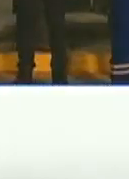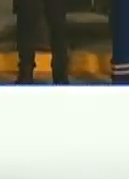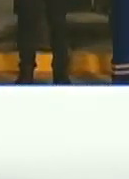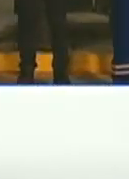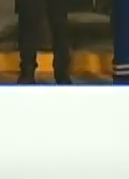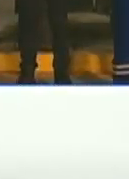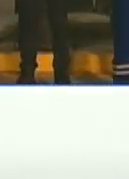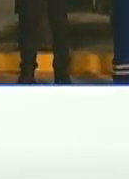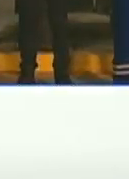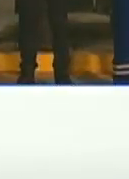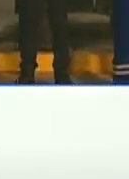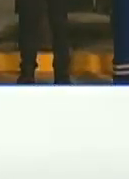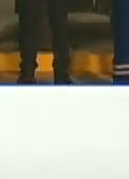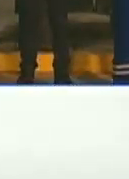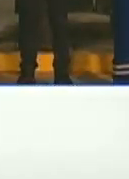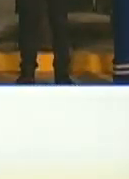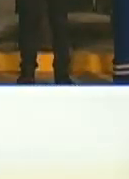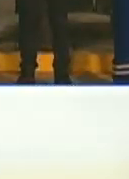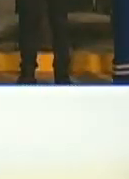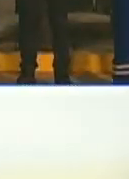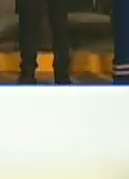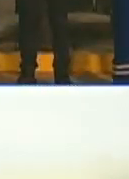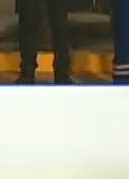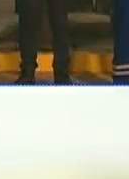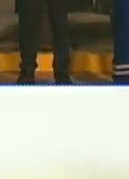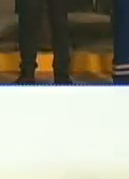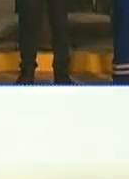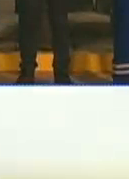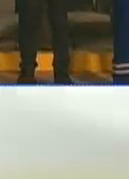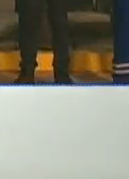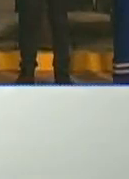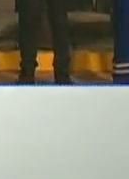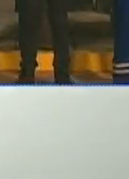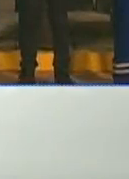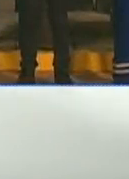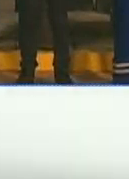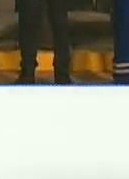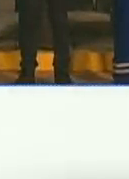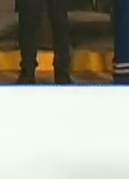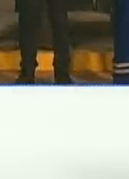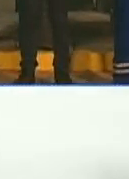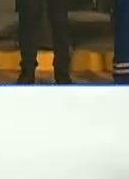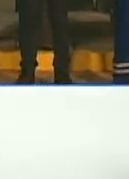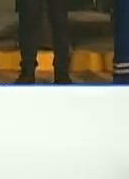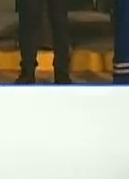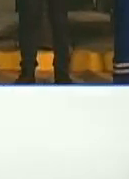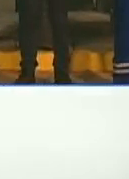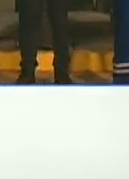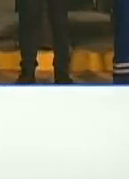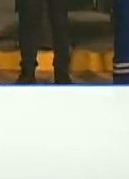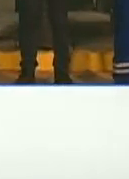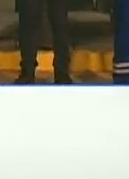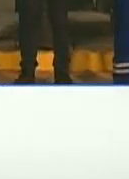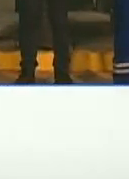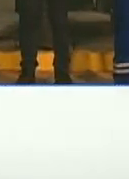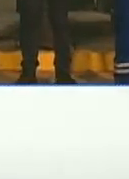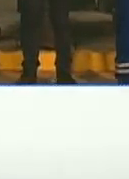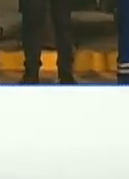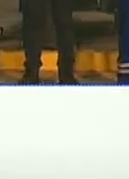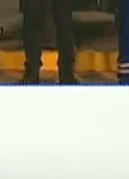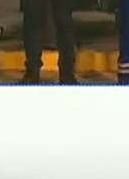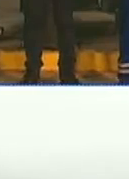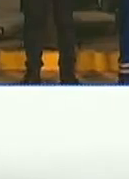Para que ustedes vean, si alguien se pregunta en el mundo, ¿dónde está la clase obrera venezolana? La respuesta